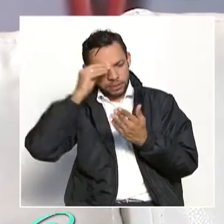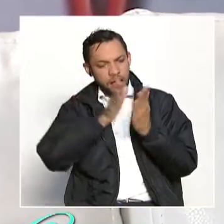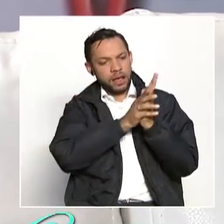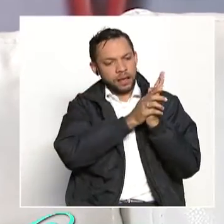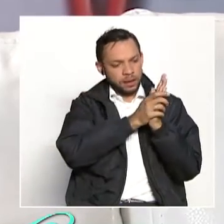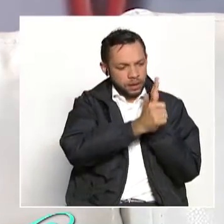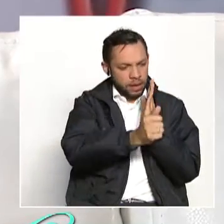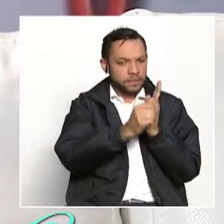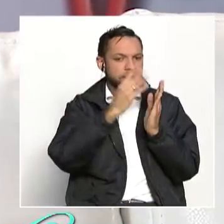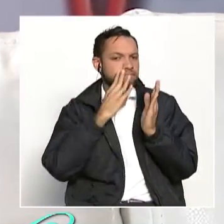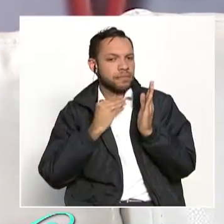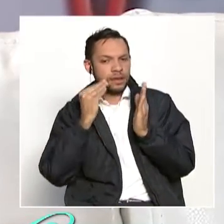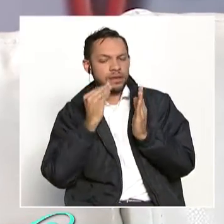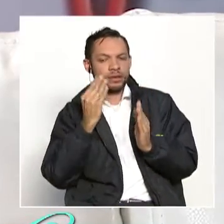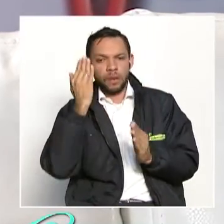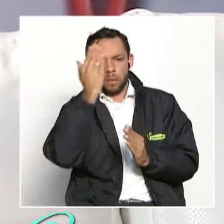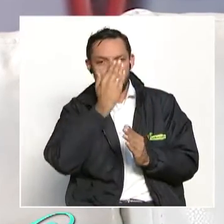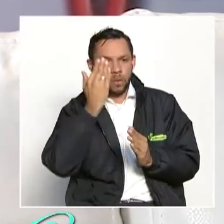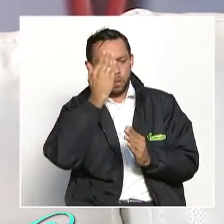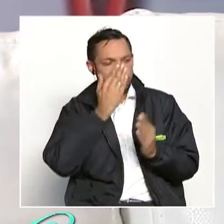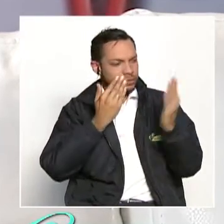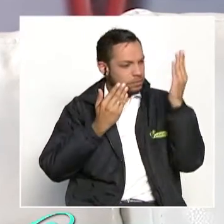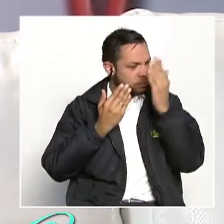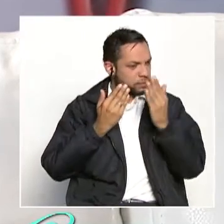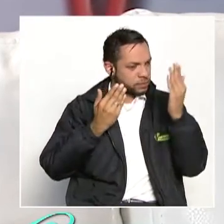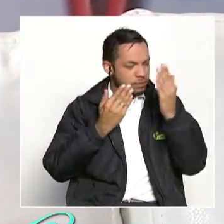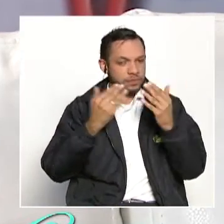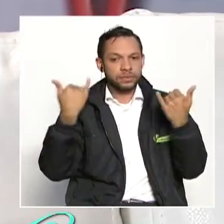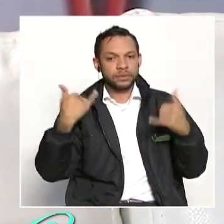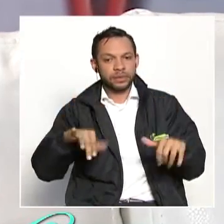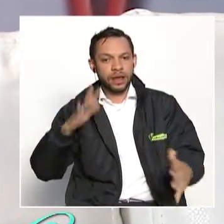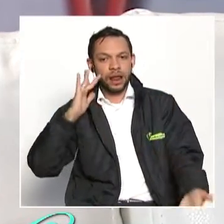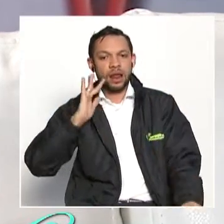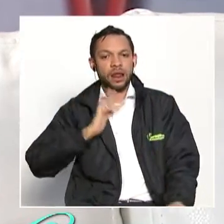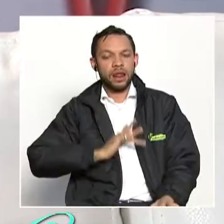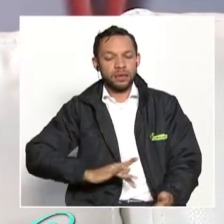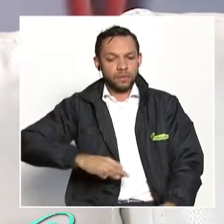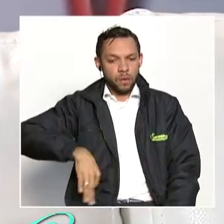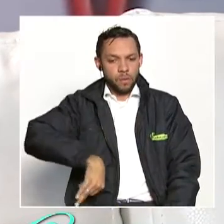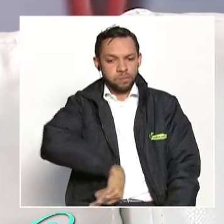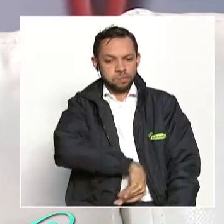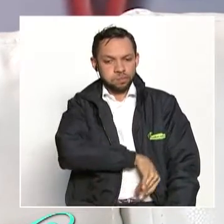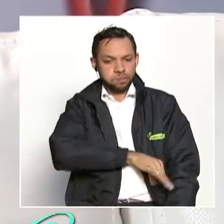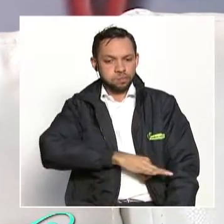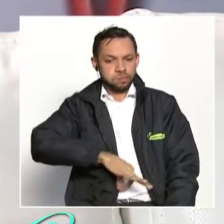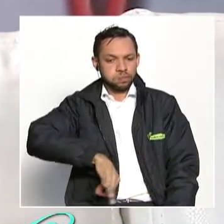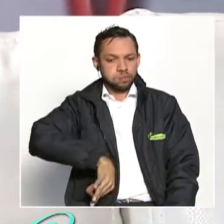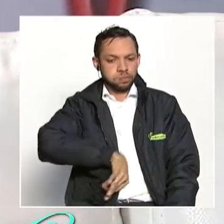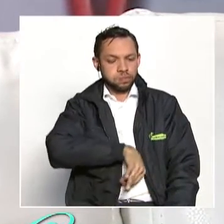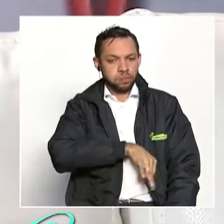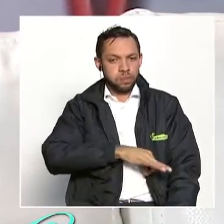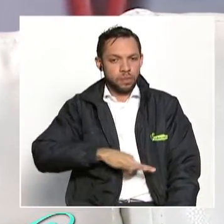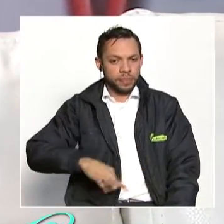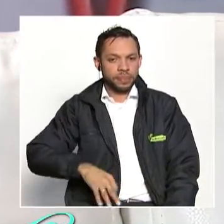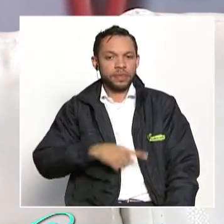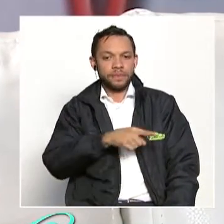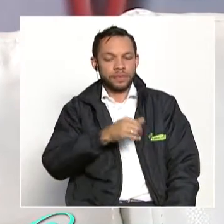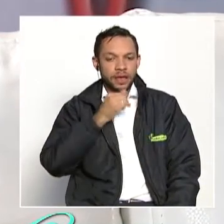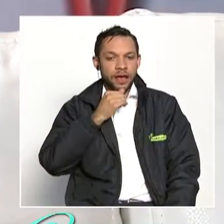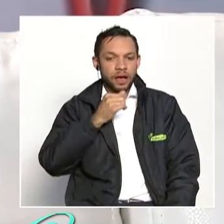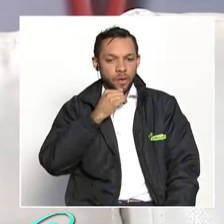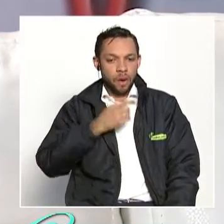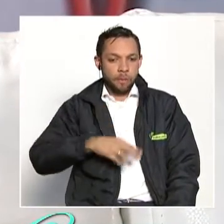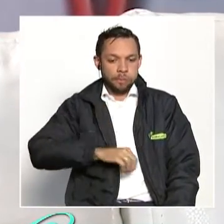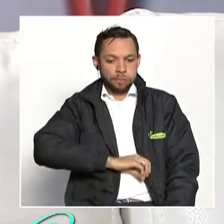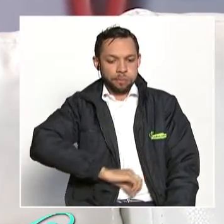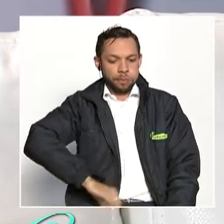en experiencias de otras partes, etcétera, una limpieza intestinal profunda para producir un recambio